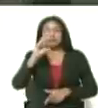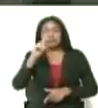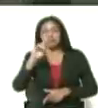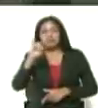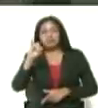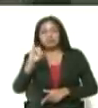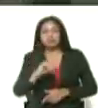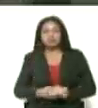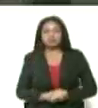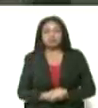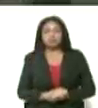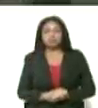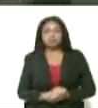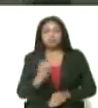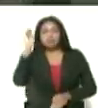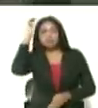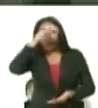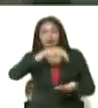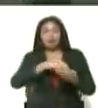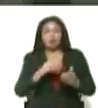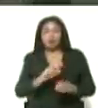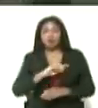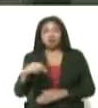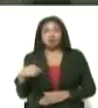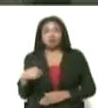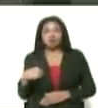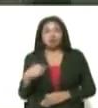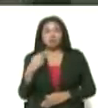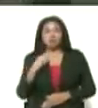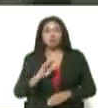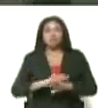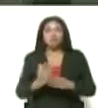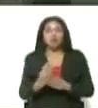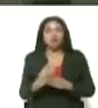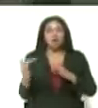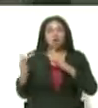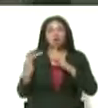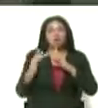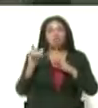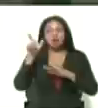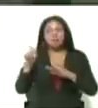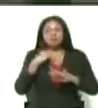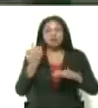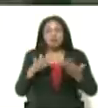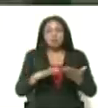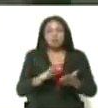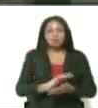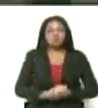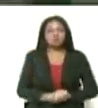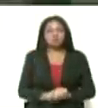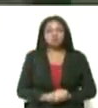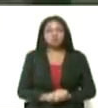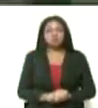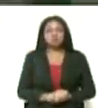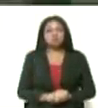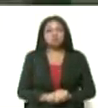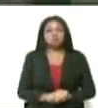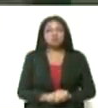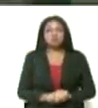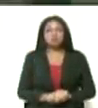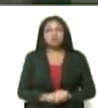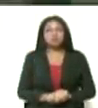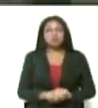del estado Aragua. En este caso se dio por transmisión con contacto con una persona que había